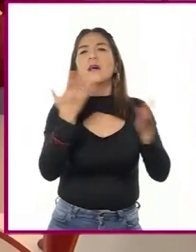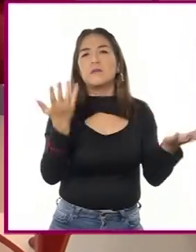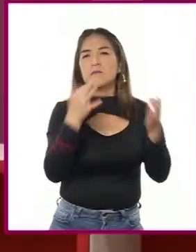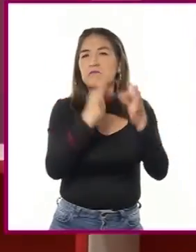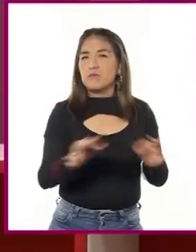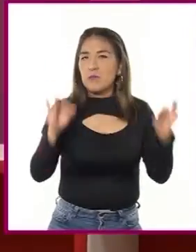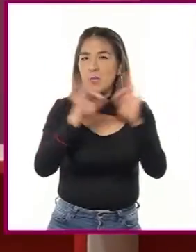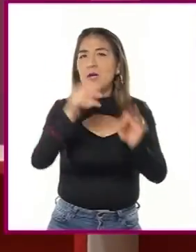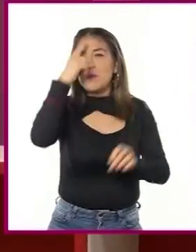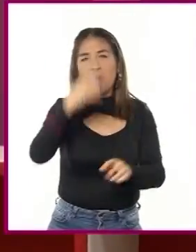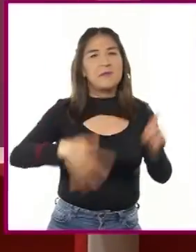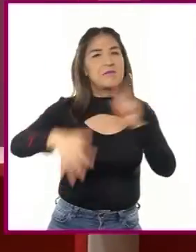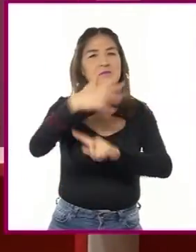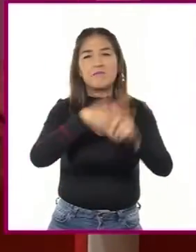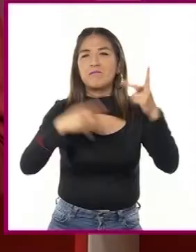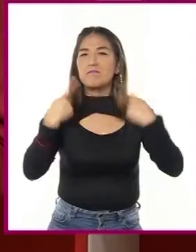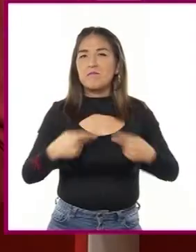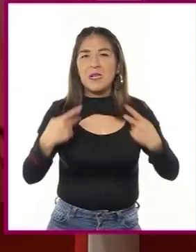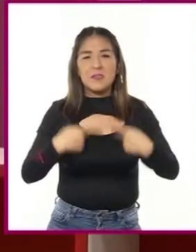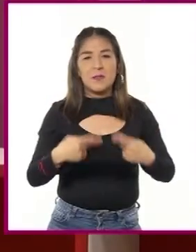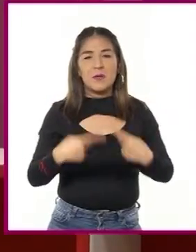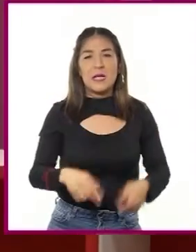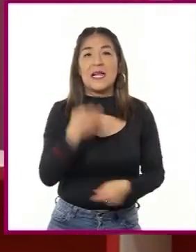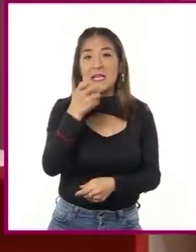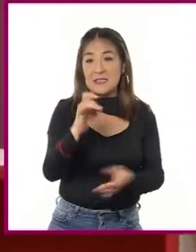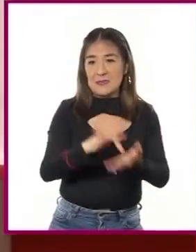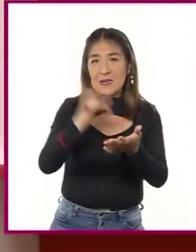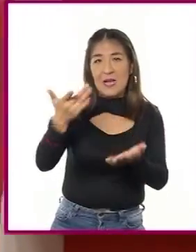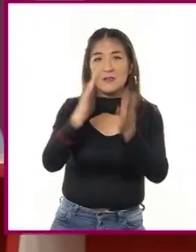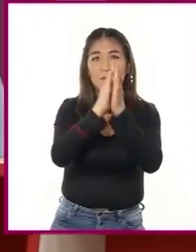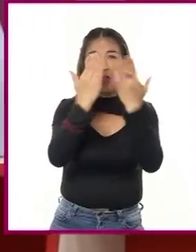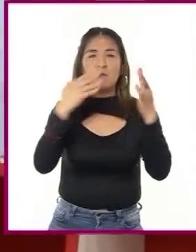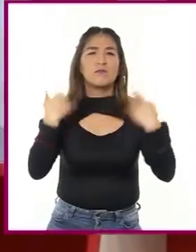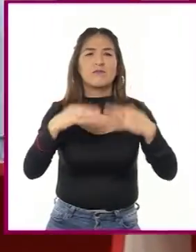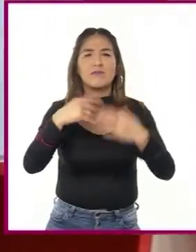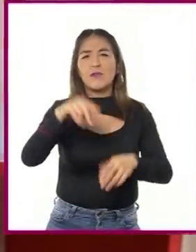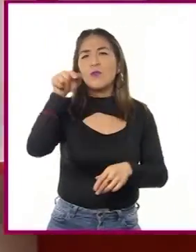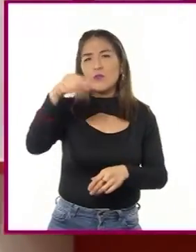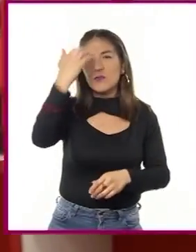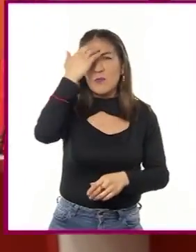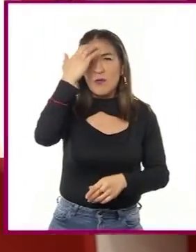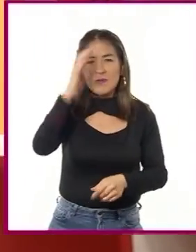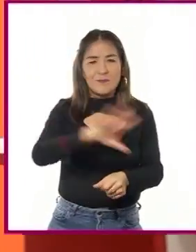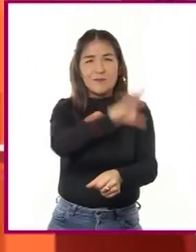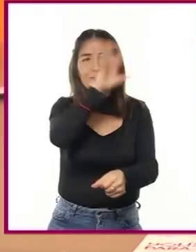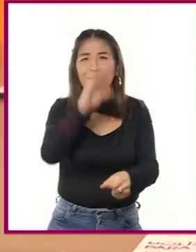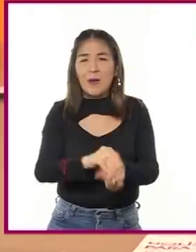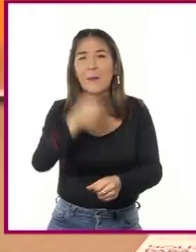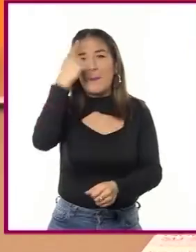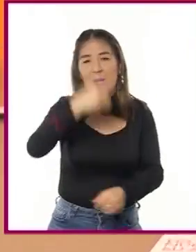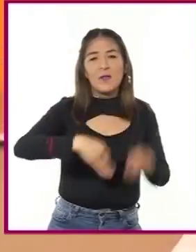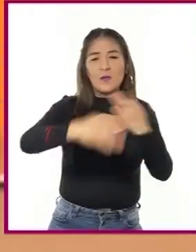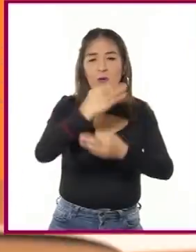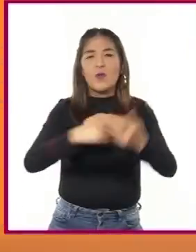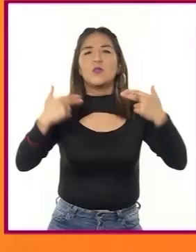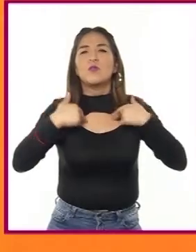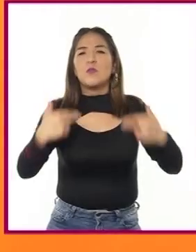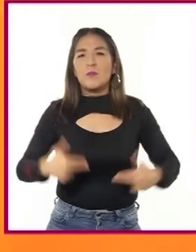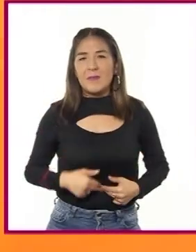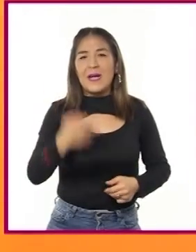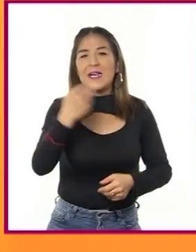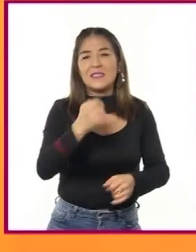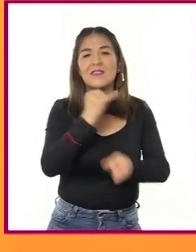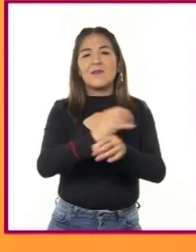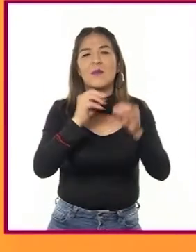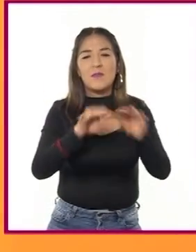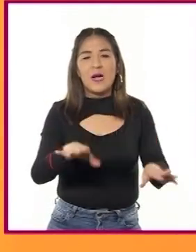para la sociedad. Gracias a ellas, el conocimiento ha sido fructífero para el ser humano y son una gran fuente de consulta que nos